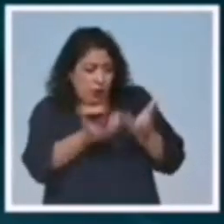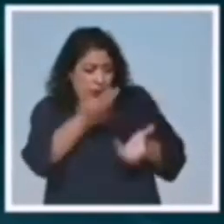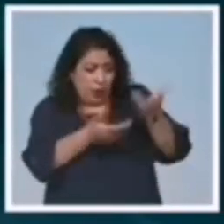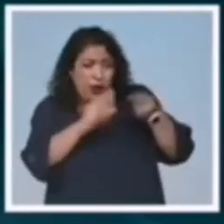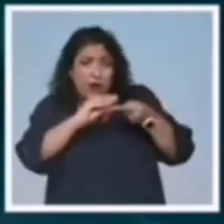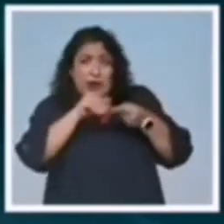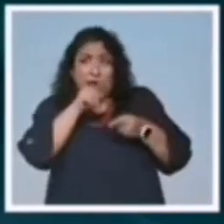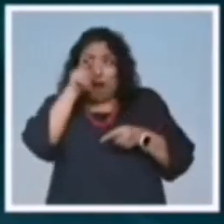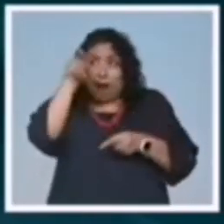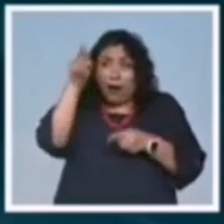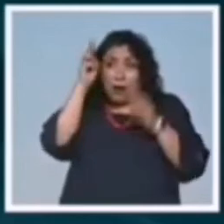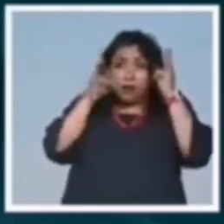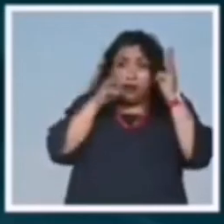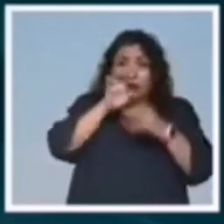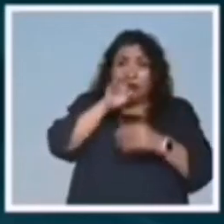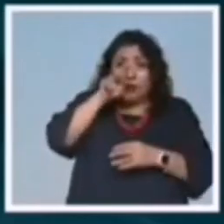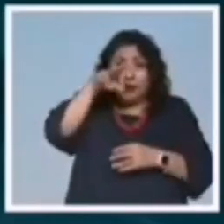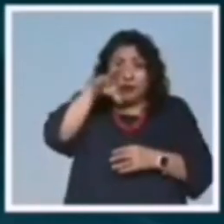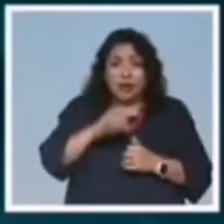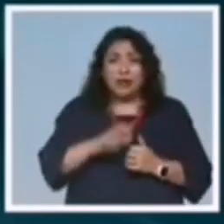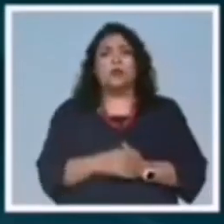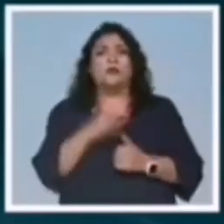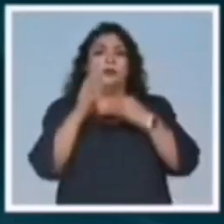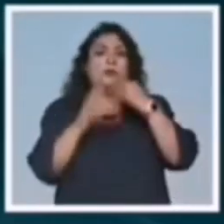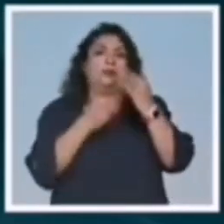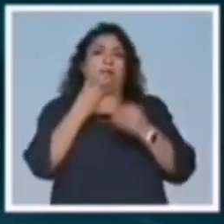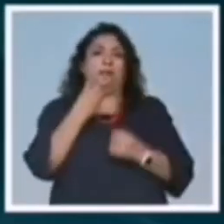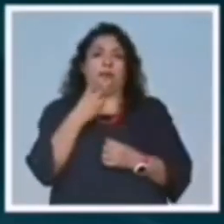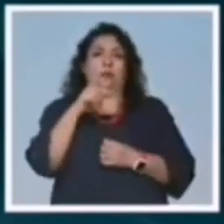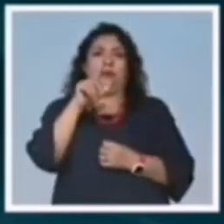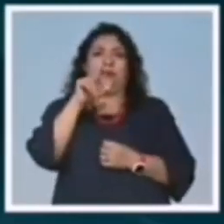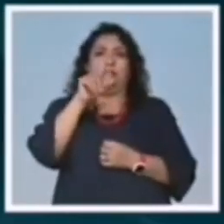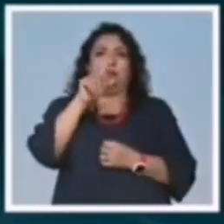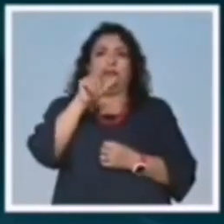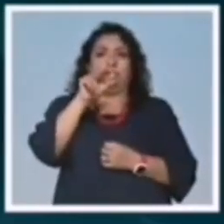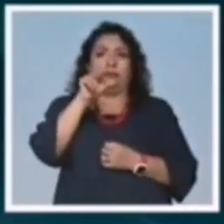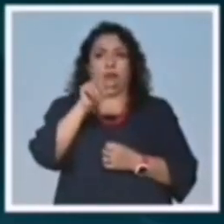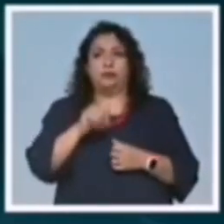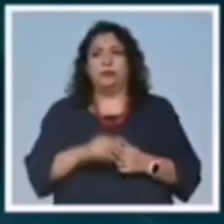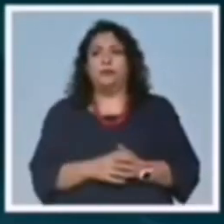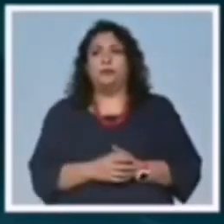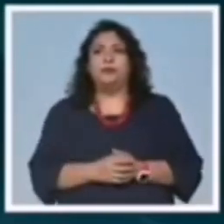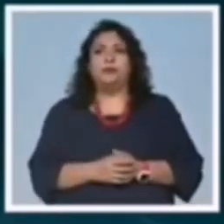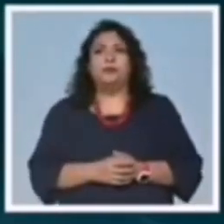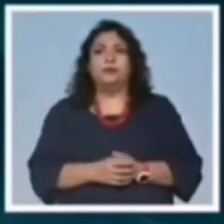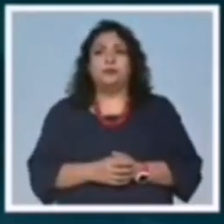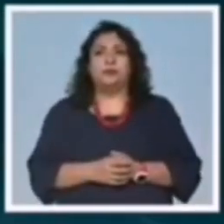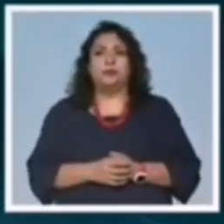resulta que está en el Museo Británico. Noticias 22, Alberto Aranda.